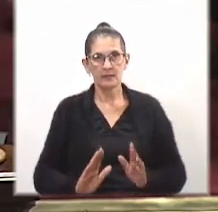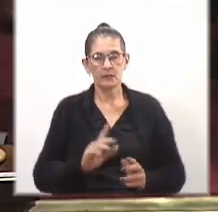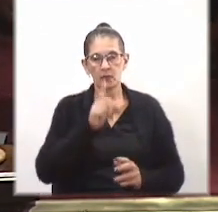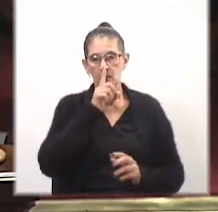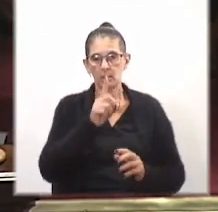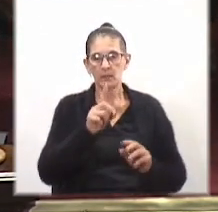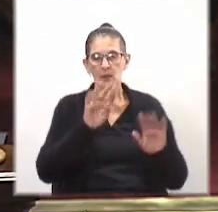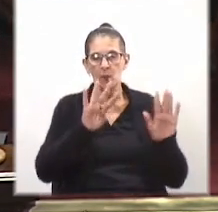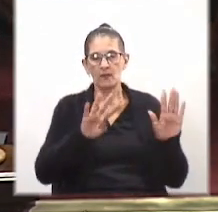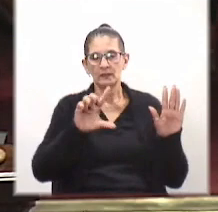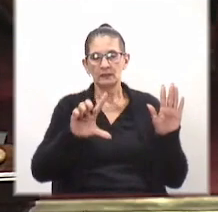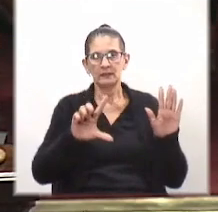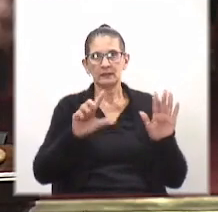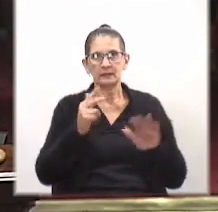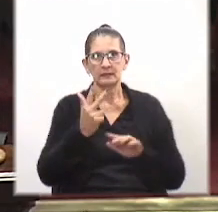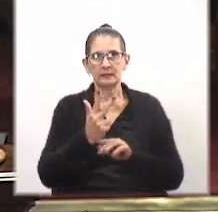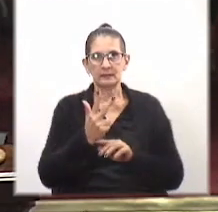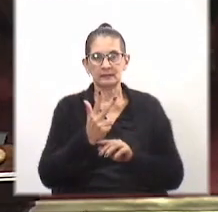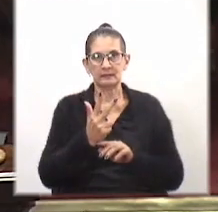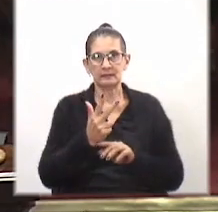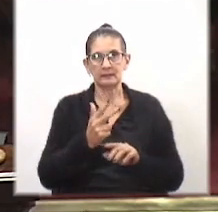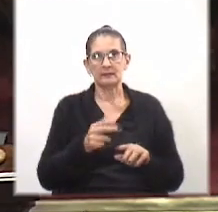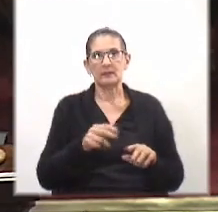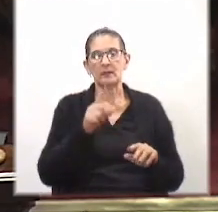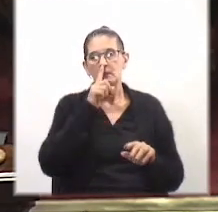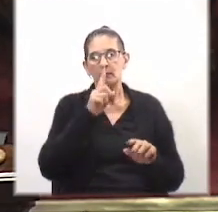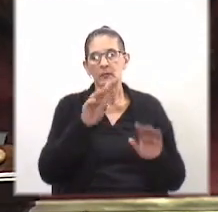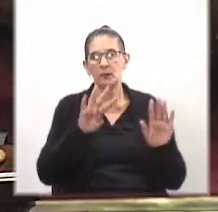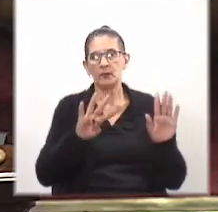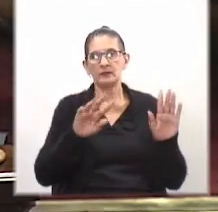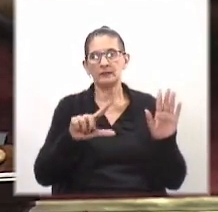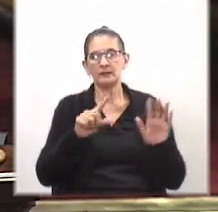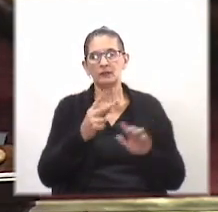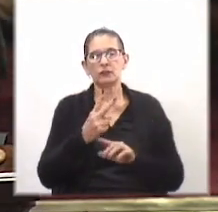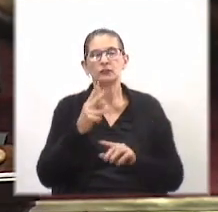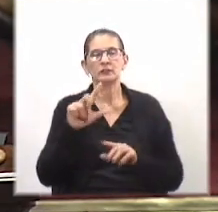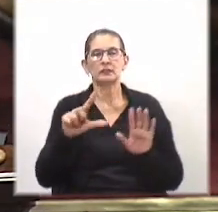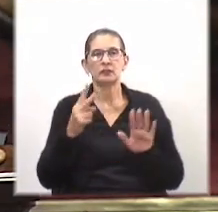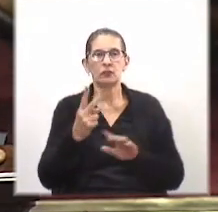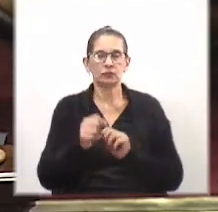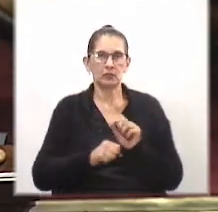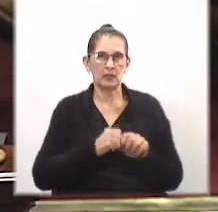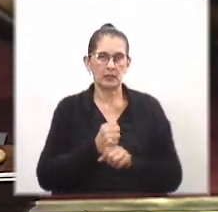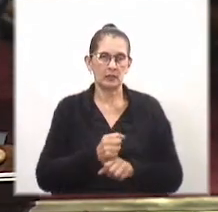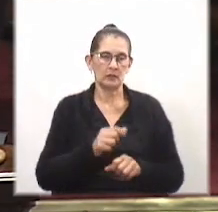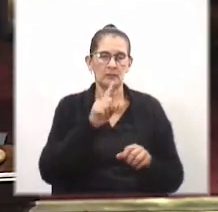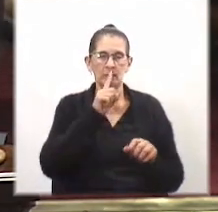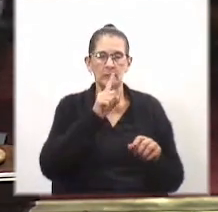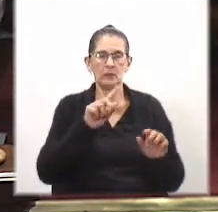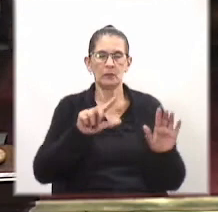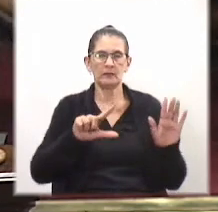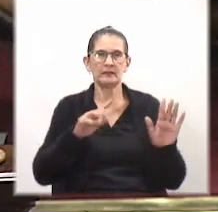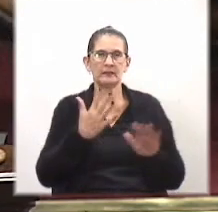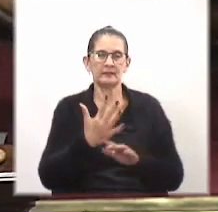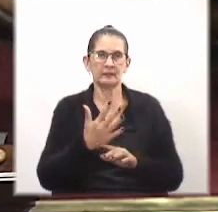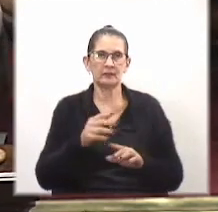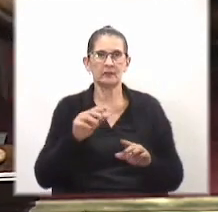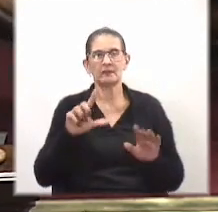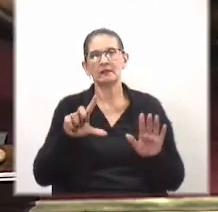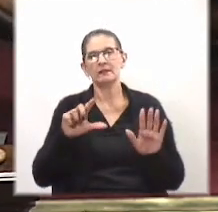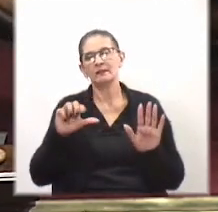en 1973, de 61 años, 1974, 62 años, 1975, 63 años,